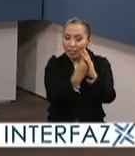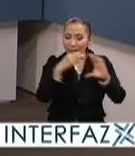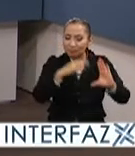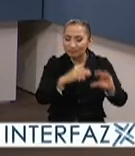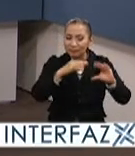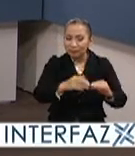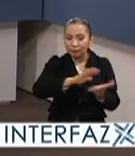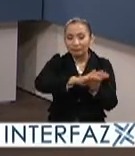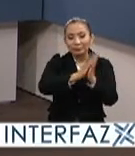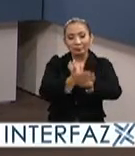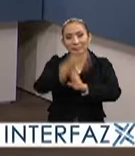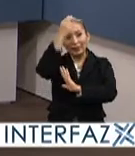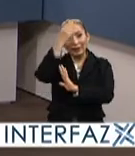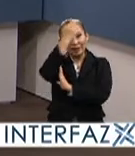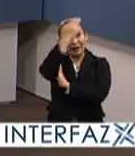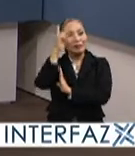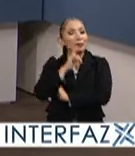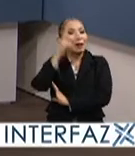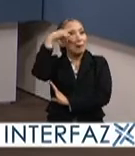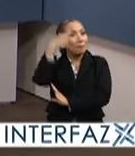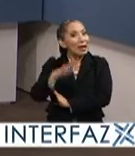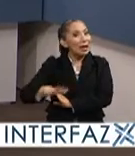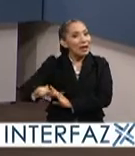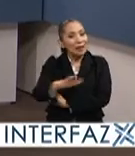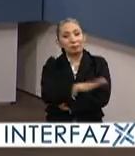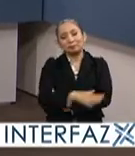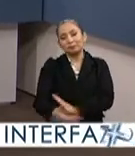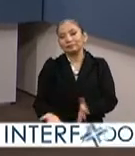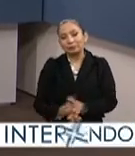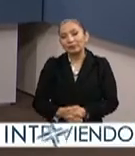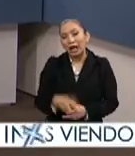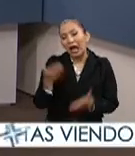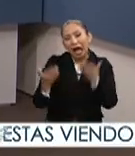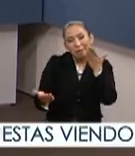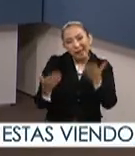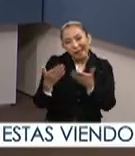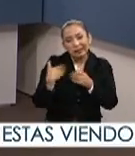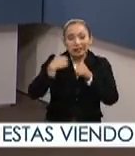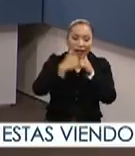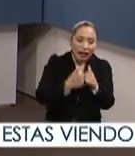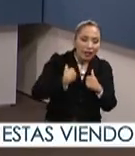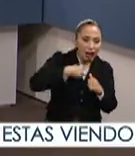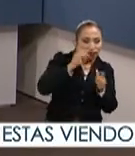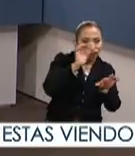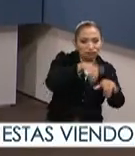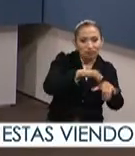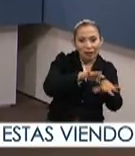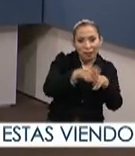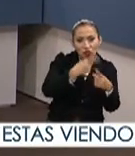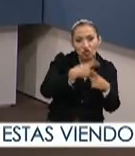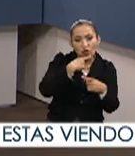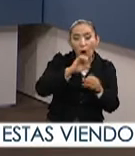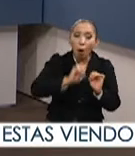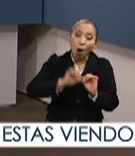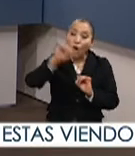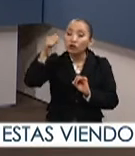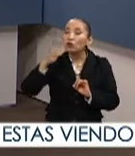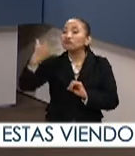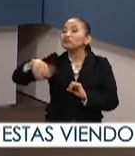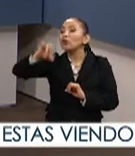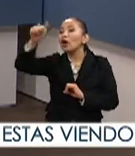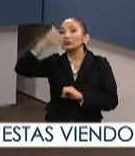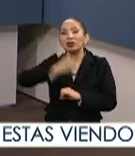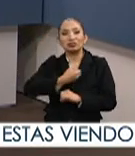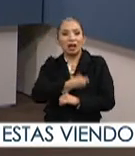continuar formando enfermeras para México. Claro. Sí, a veces se quedan con nosotros, muchas veces se van tanto al nivel del